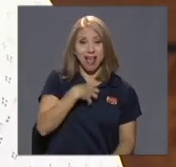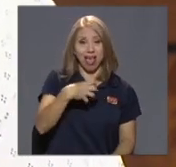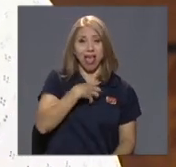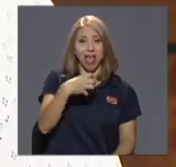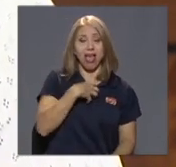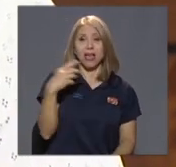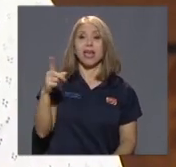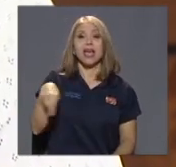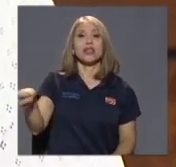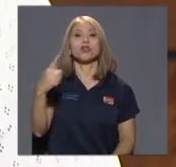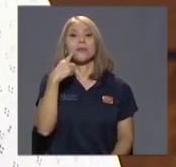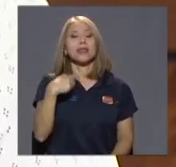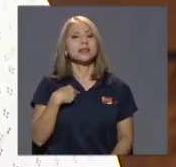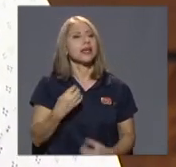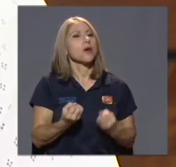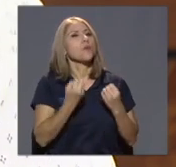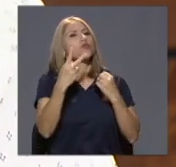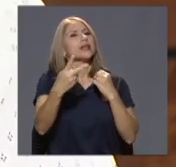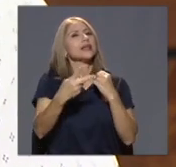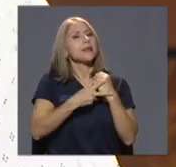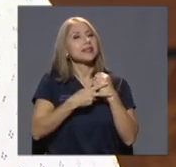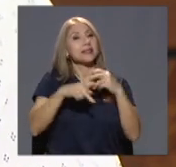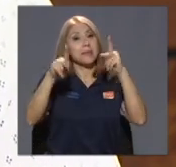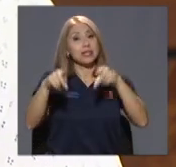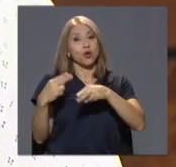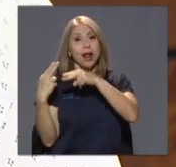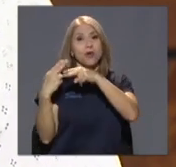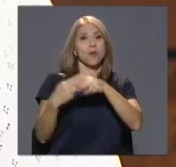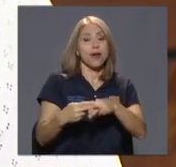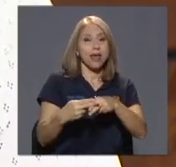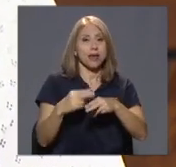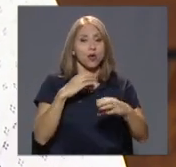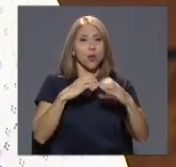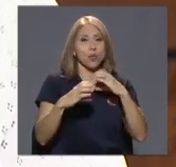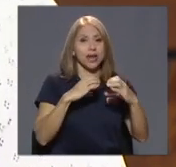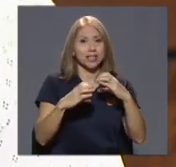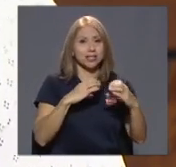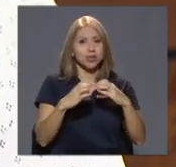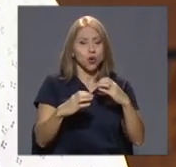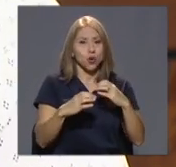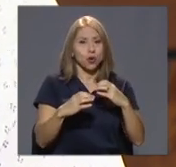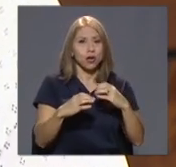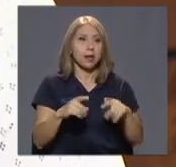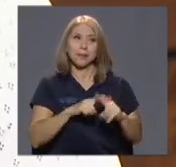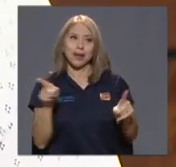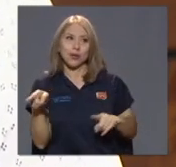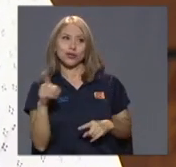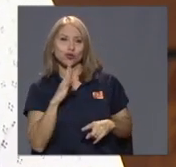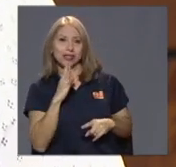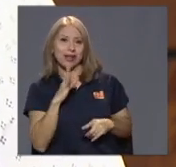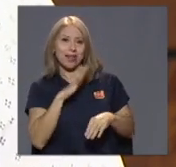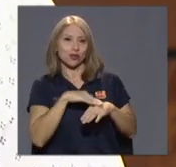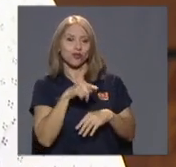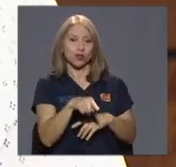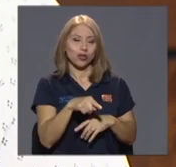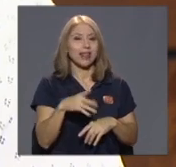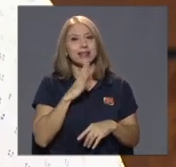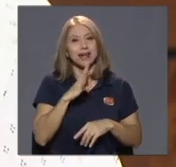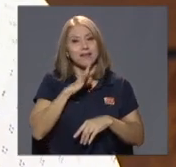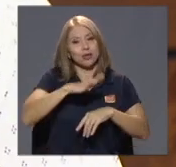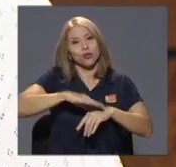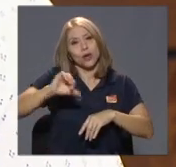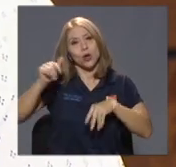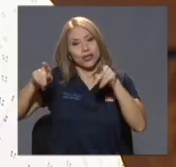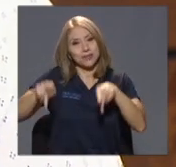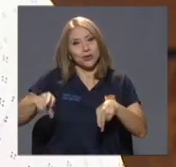muchas veces llevan a alguien a comunicación, y en este caso no se refieren a usted honestamente, se refieren a otras personas que han llegado, y que